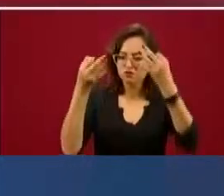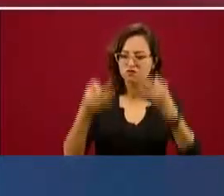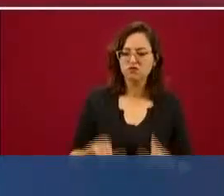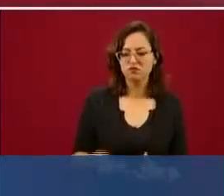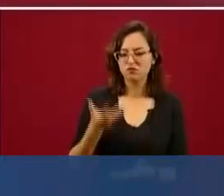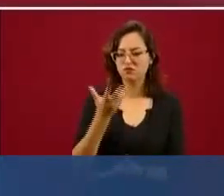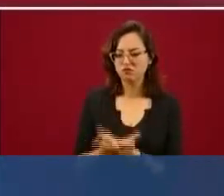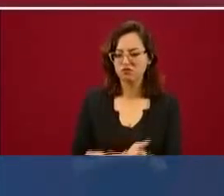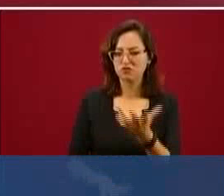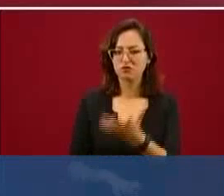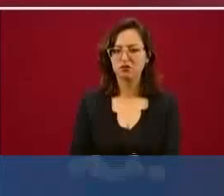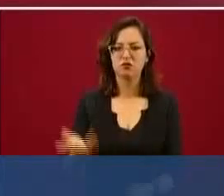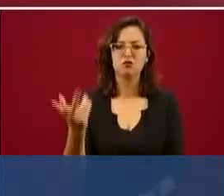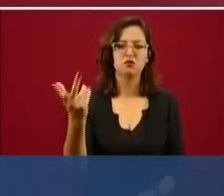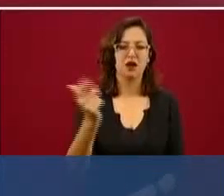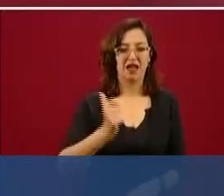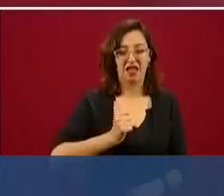politiquería.